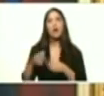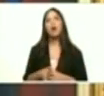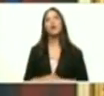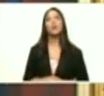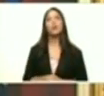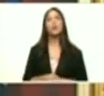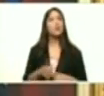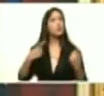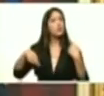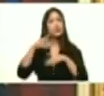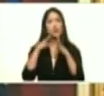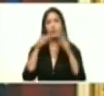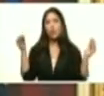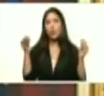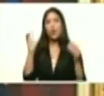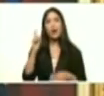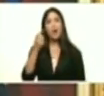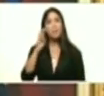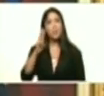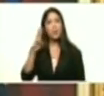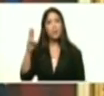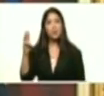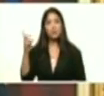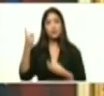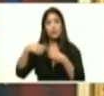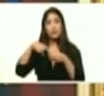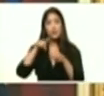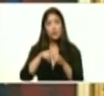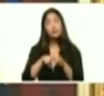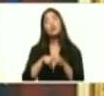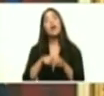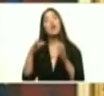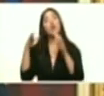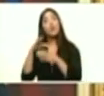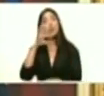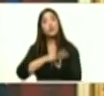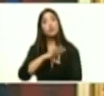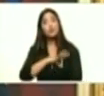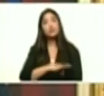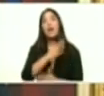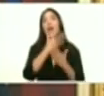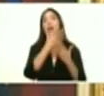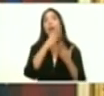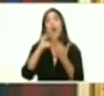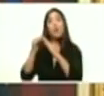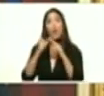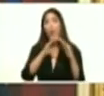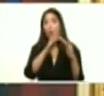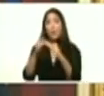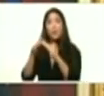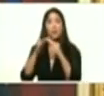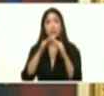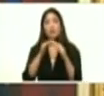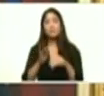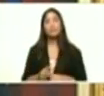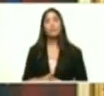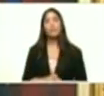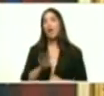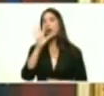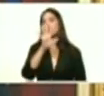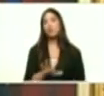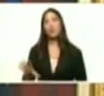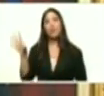todo el gran polo patriótico, a los movimientos sociales, a las comunas, comuneros, más allá, a todos los